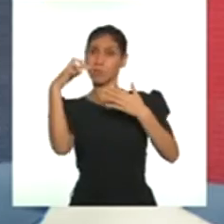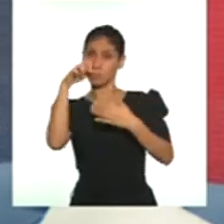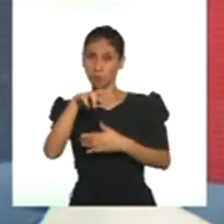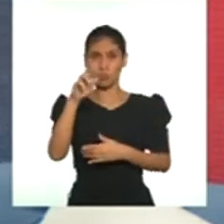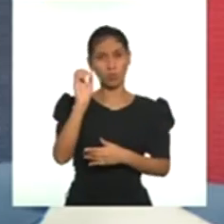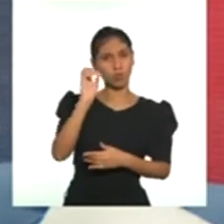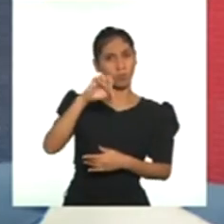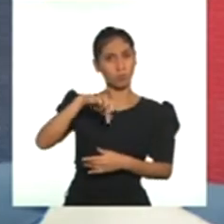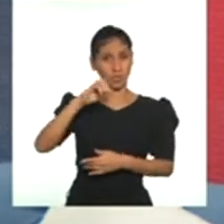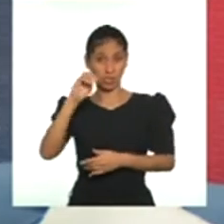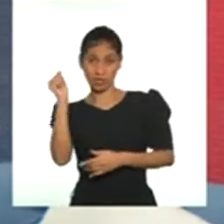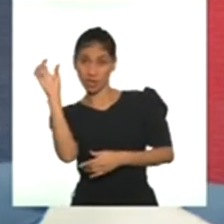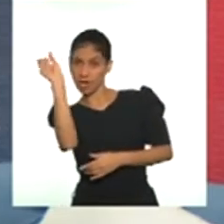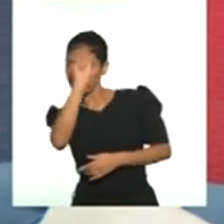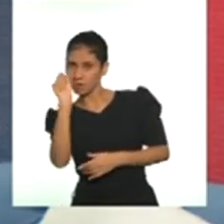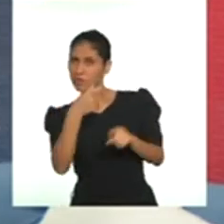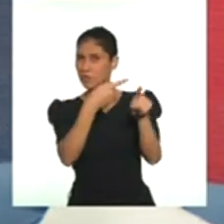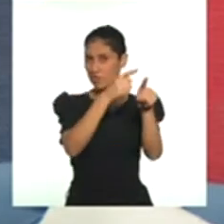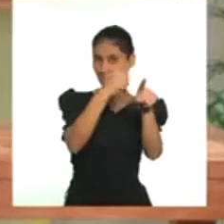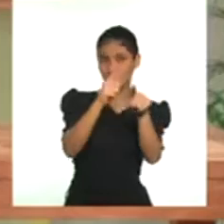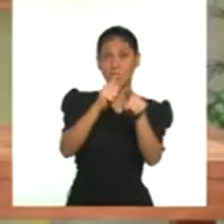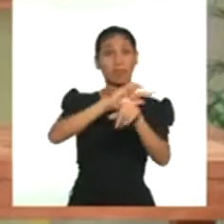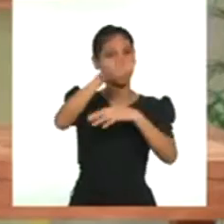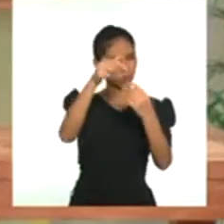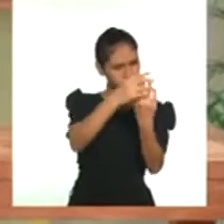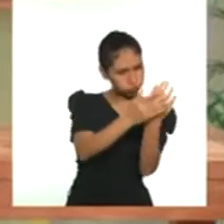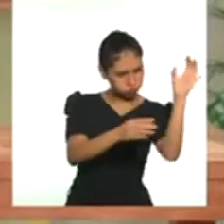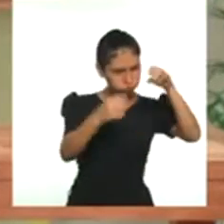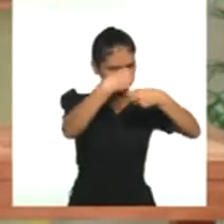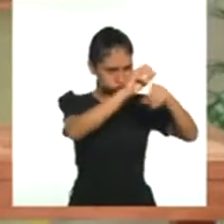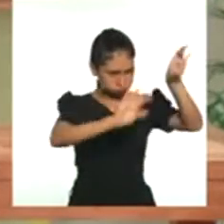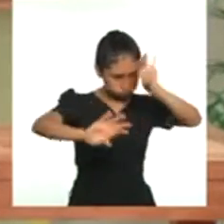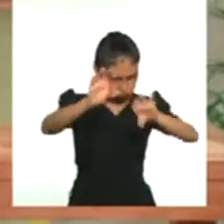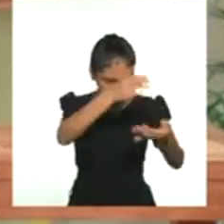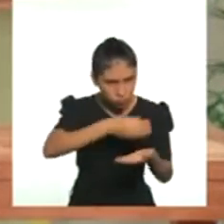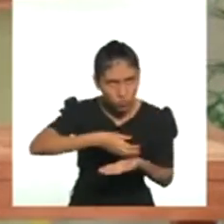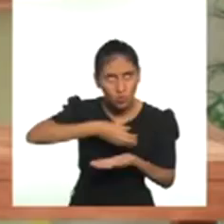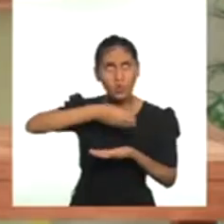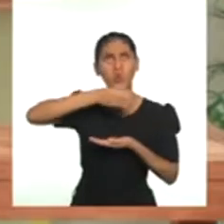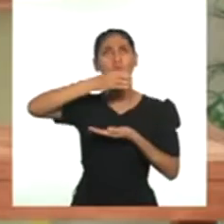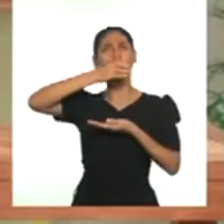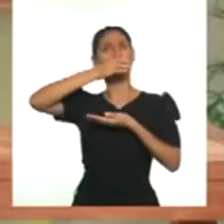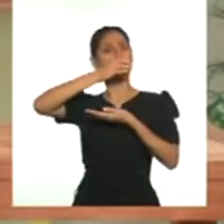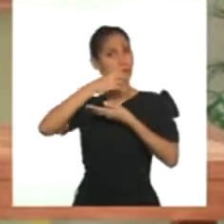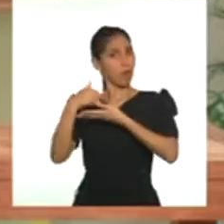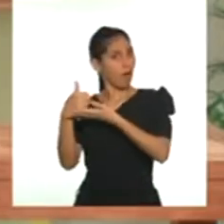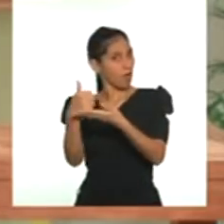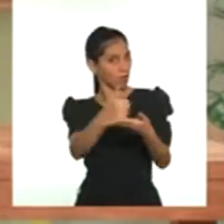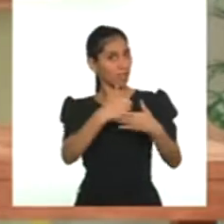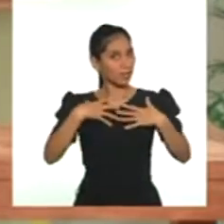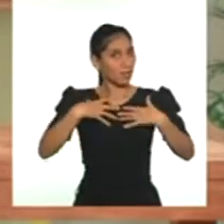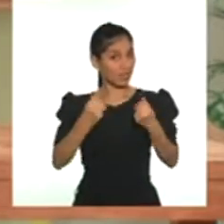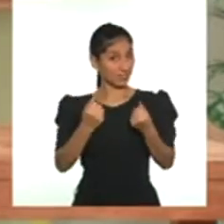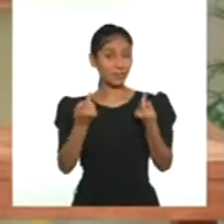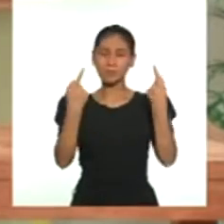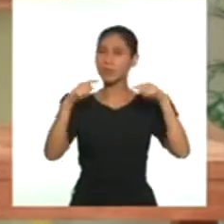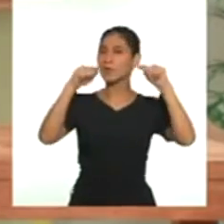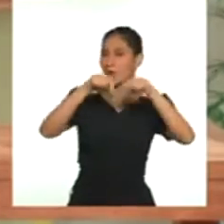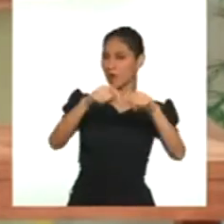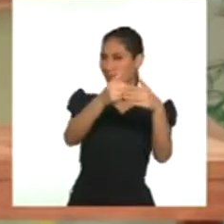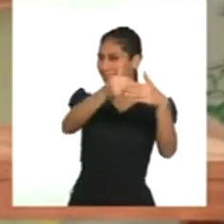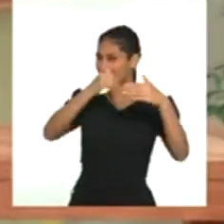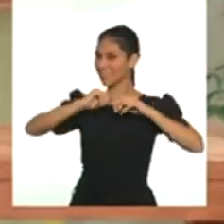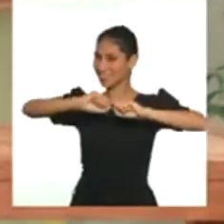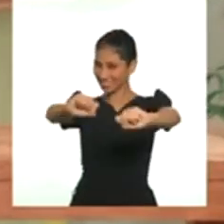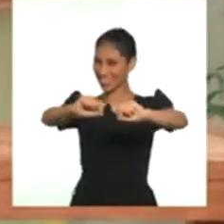constituyen alternativas para curar ciertas enfermedades? Increíble, ¿no? Y de eso va a tratar este programa. Pero antes, hagamos